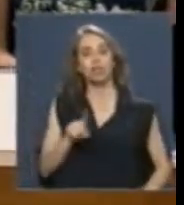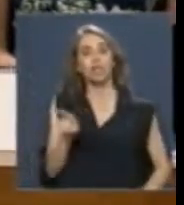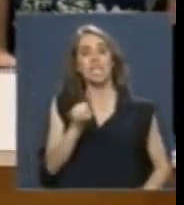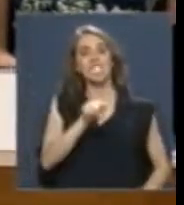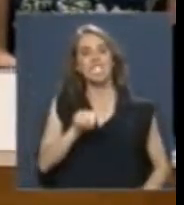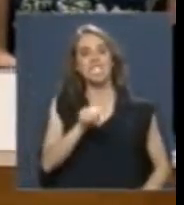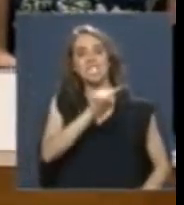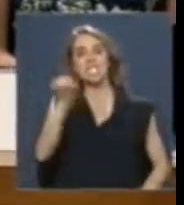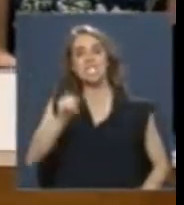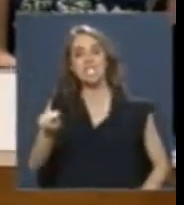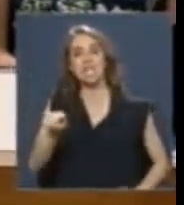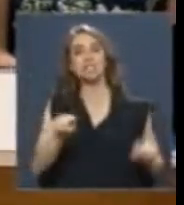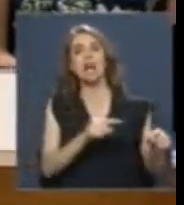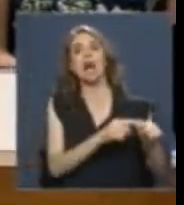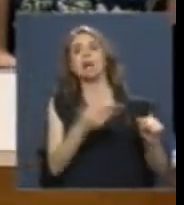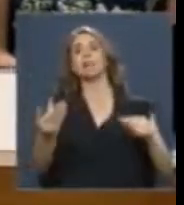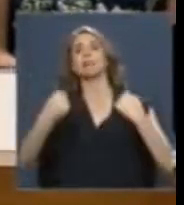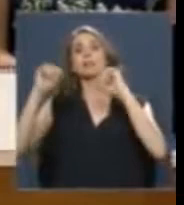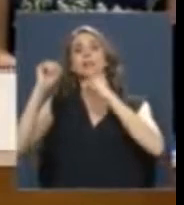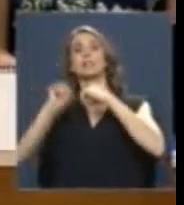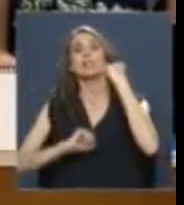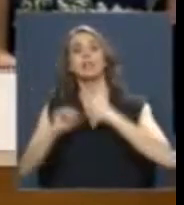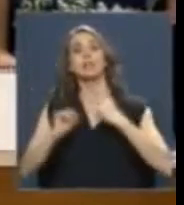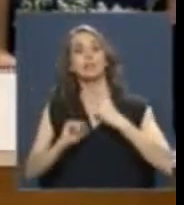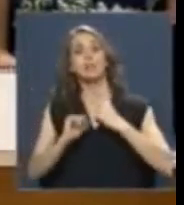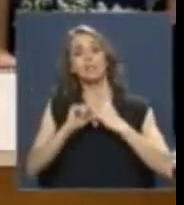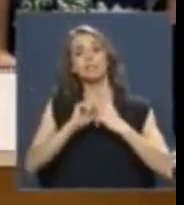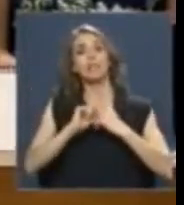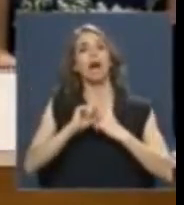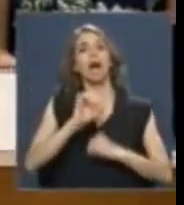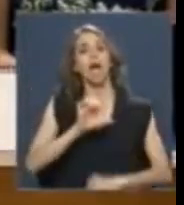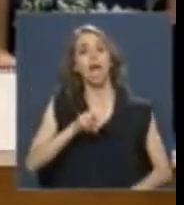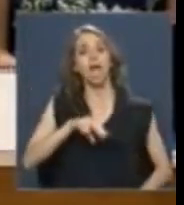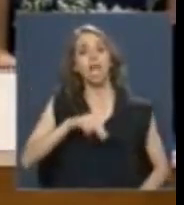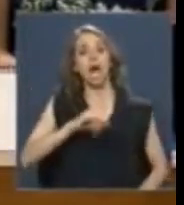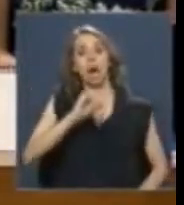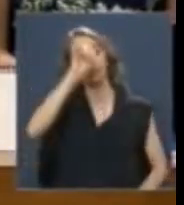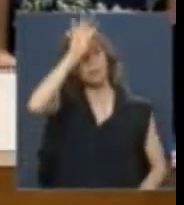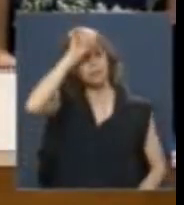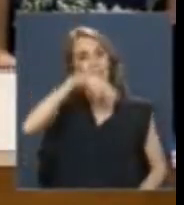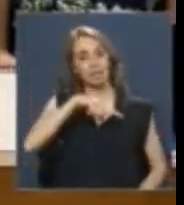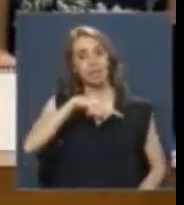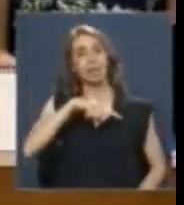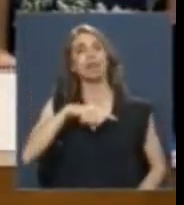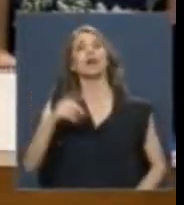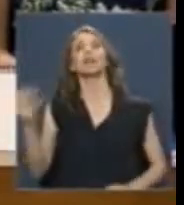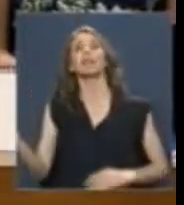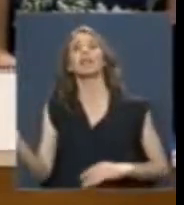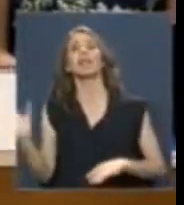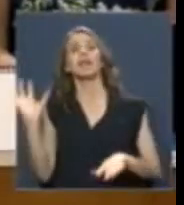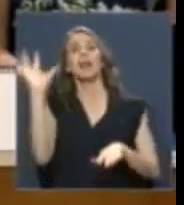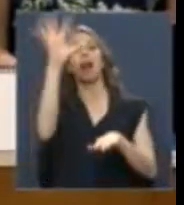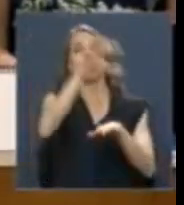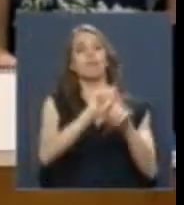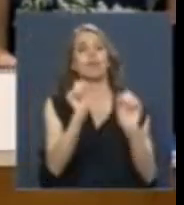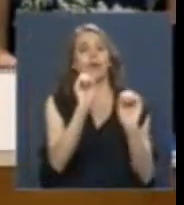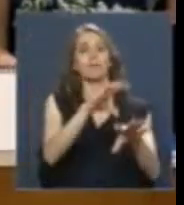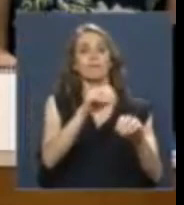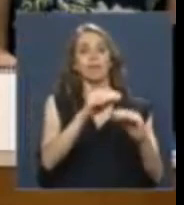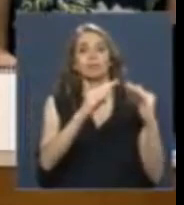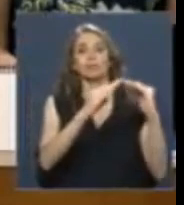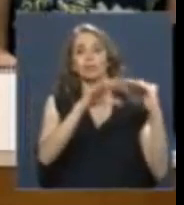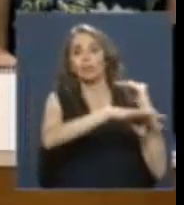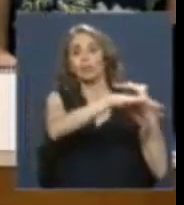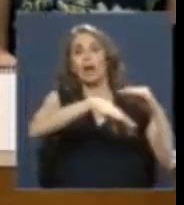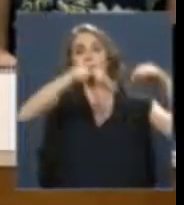por parte de la Empresa Nacional de Minería ENAMI, para el retiro de residuos desde las instalaciones de